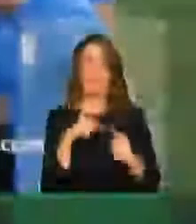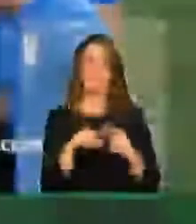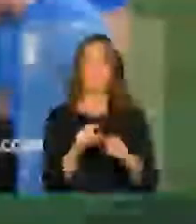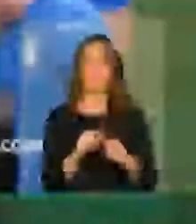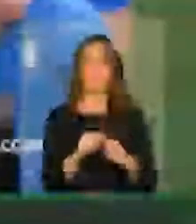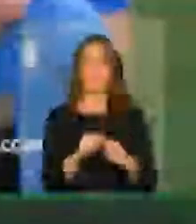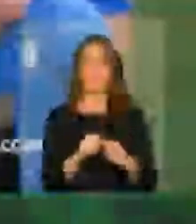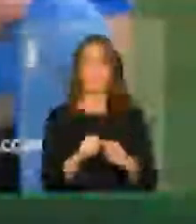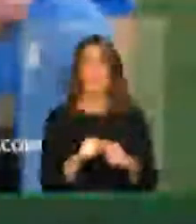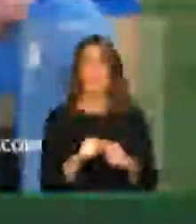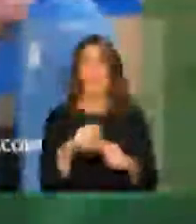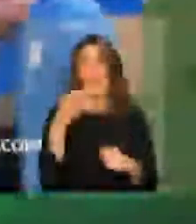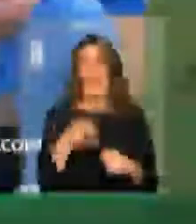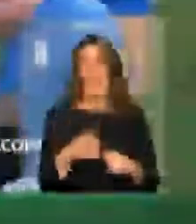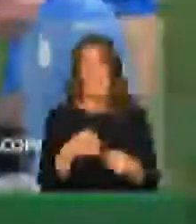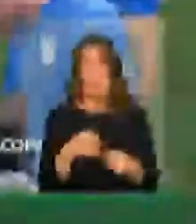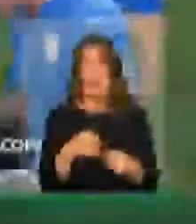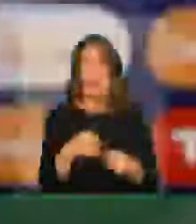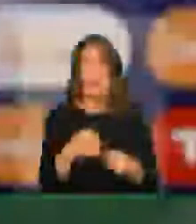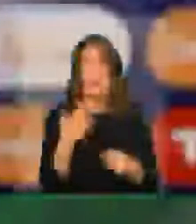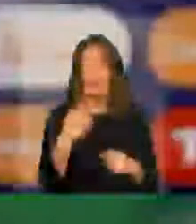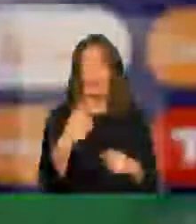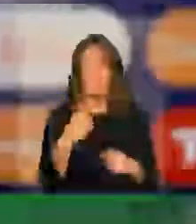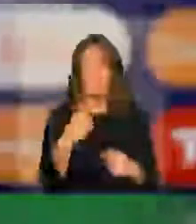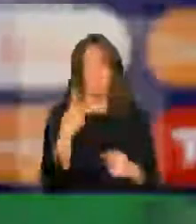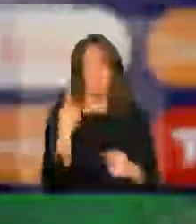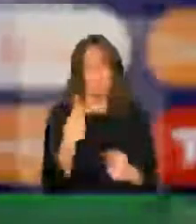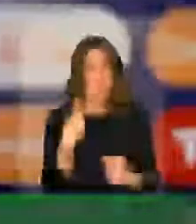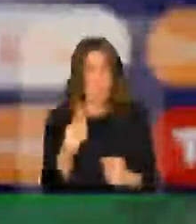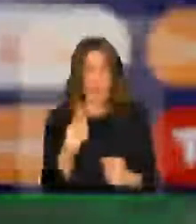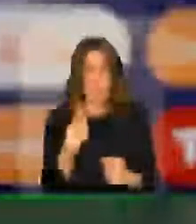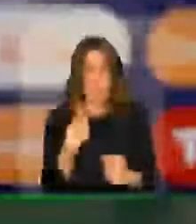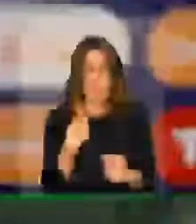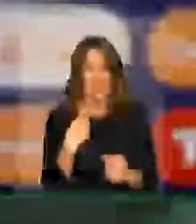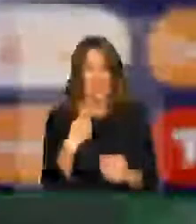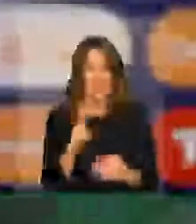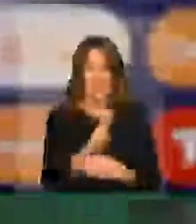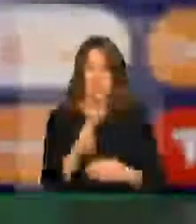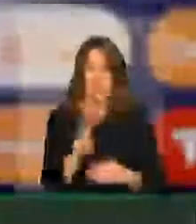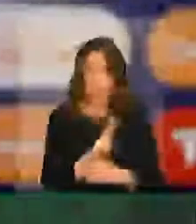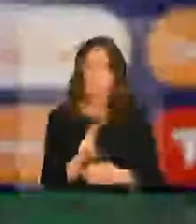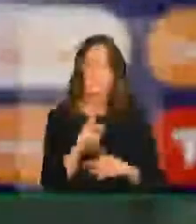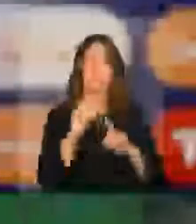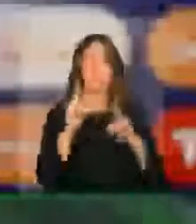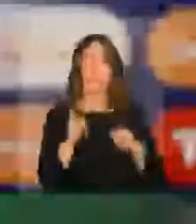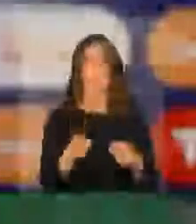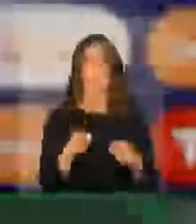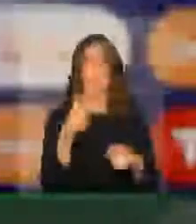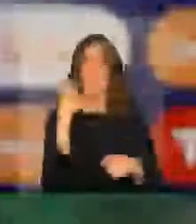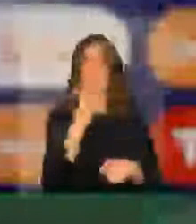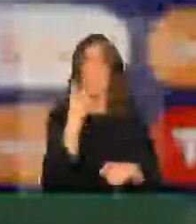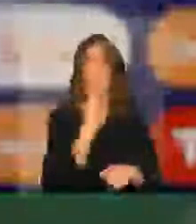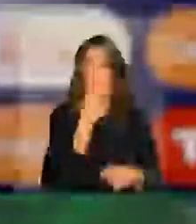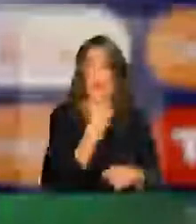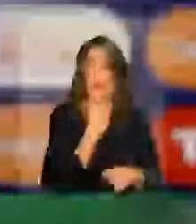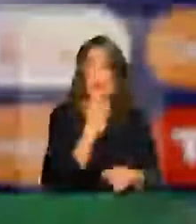que estar un poquito capaz, un poco más sólido en el ámbito defensivo y bueno, después ir buscando, que creo